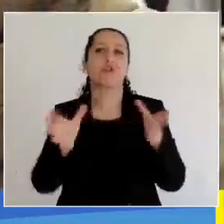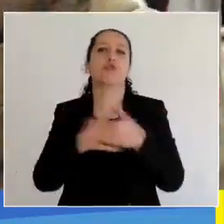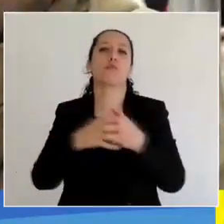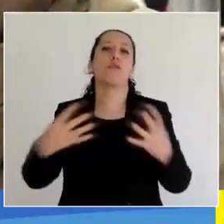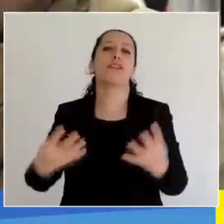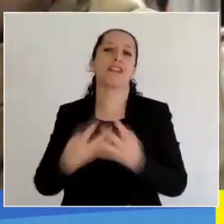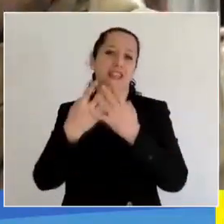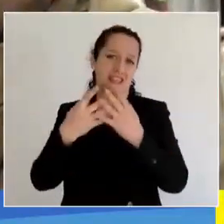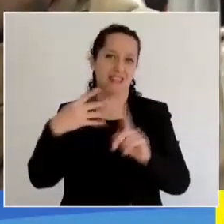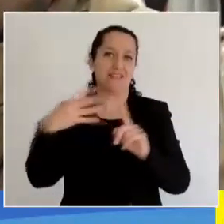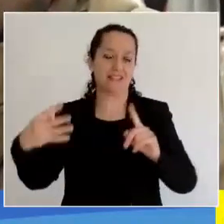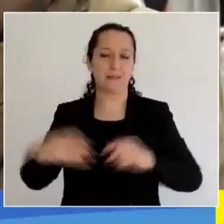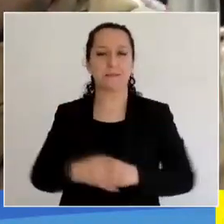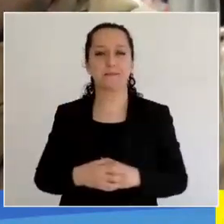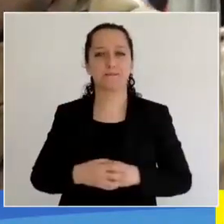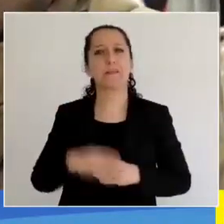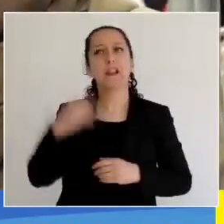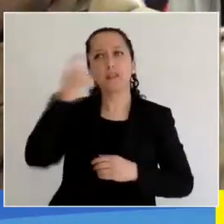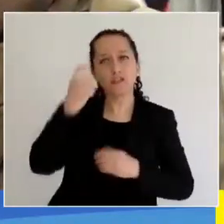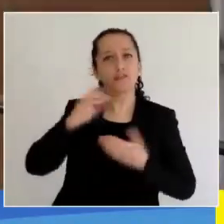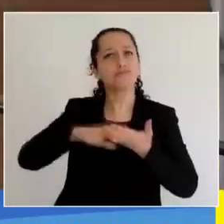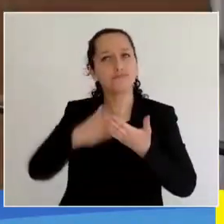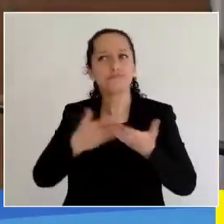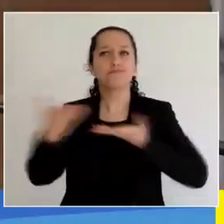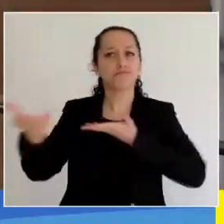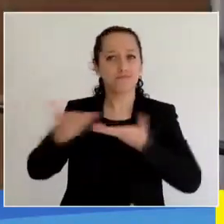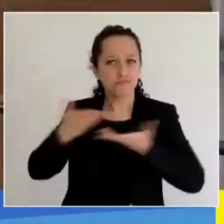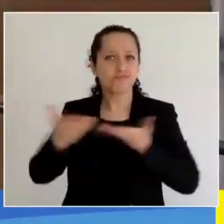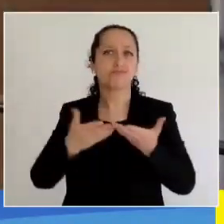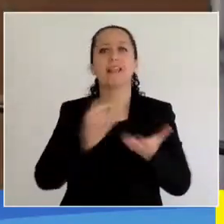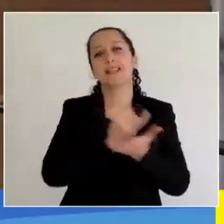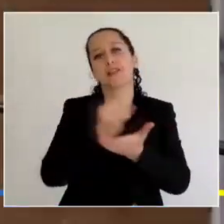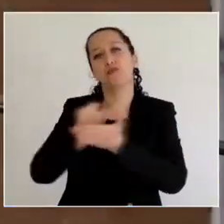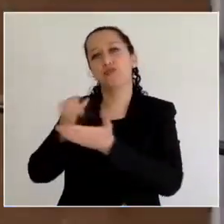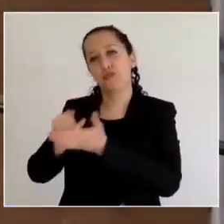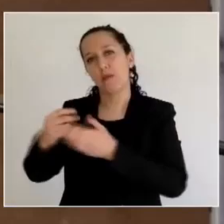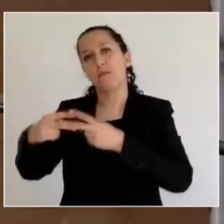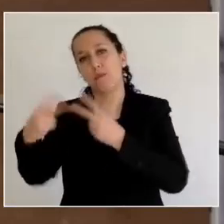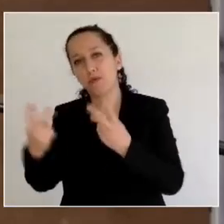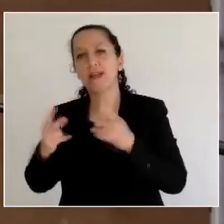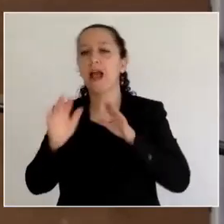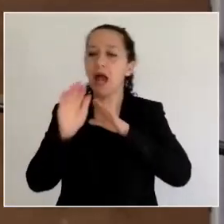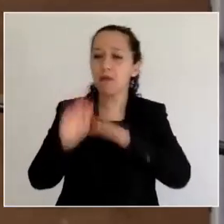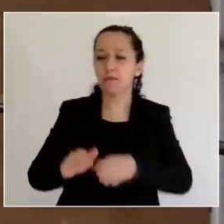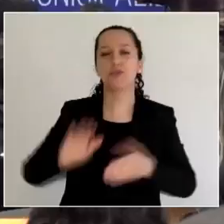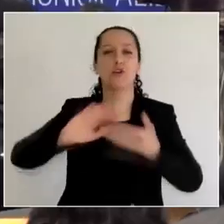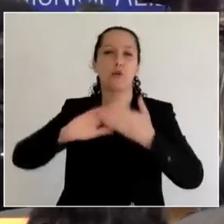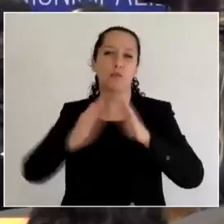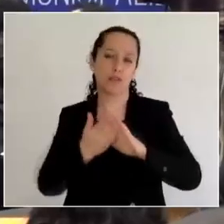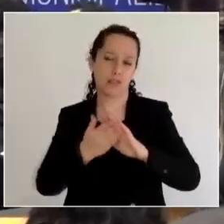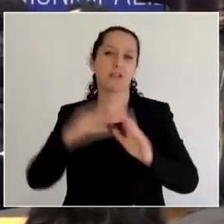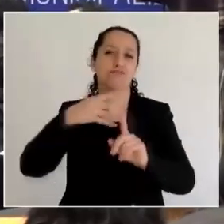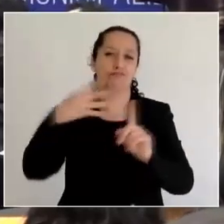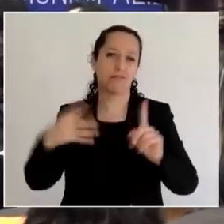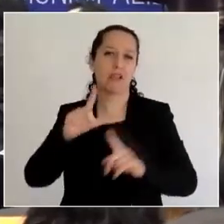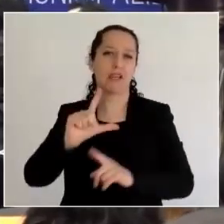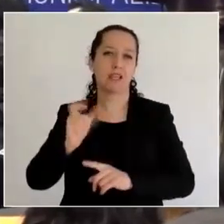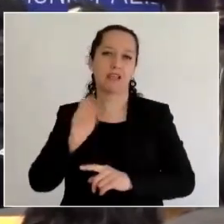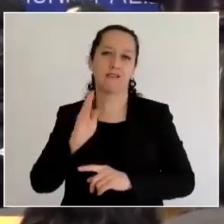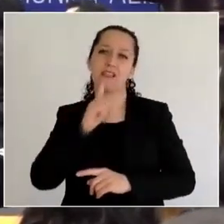la Red Diversa y la reflexión sobre la colaboración entre instituciones públicas en apoyo a la comunidad